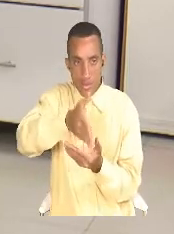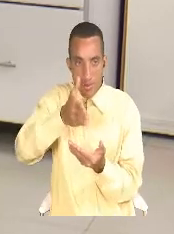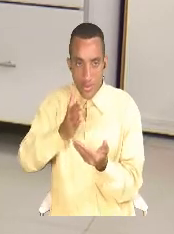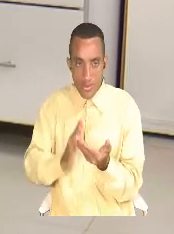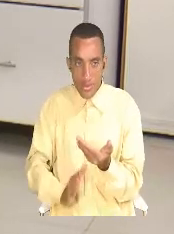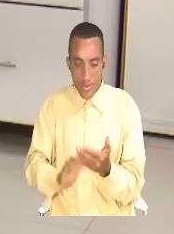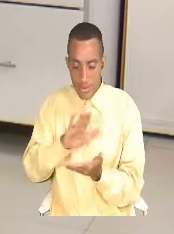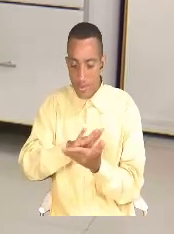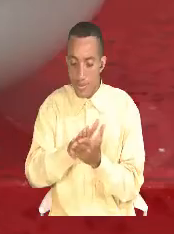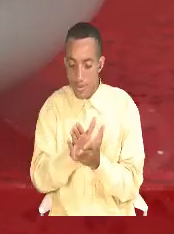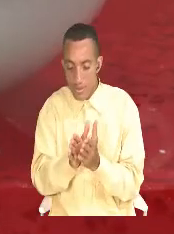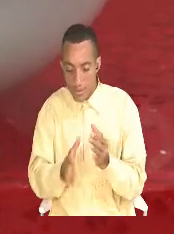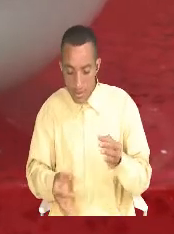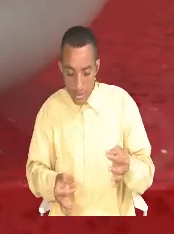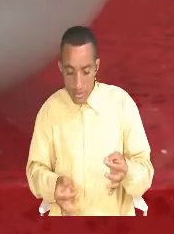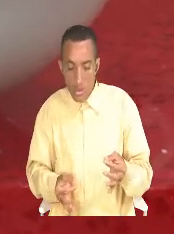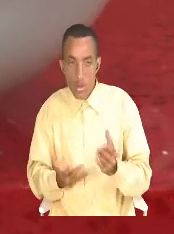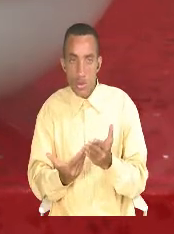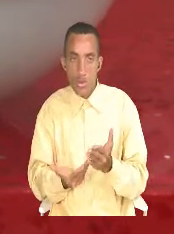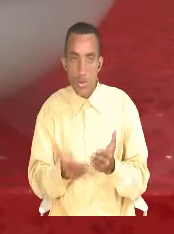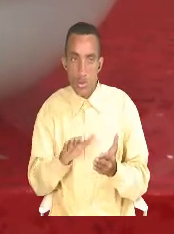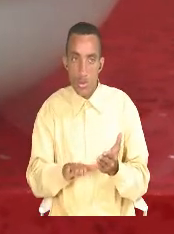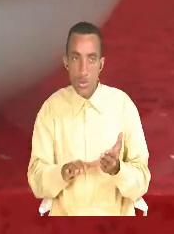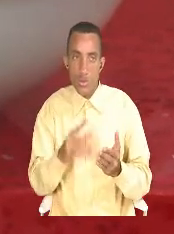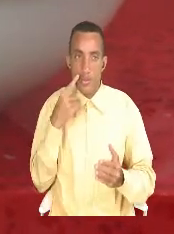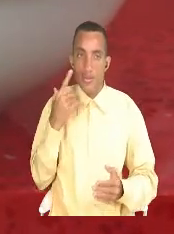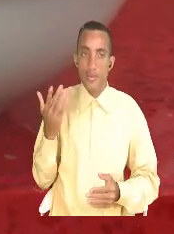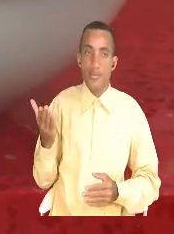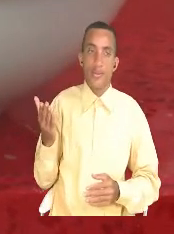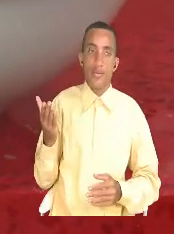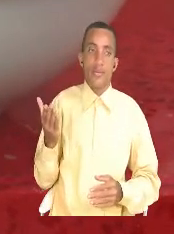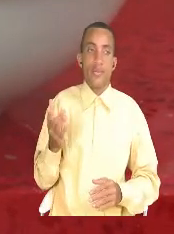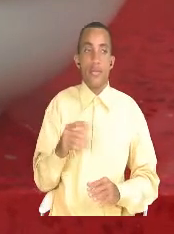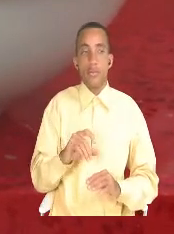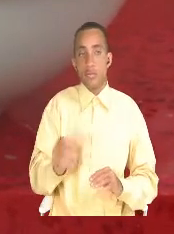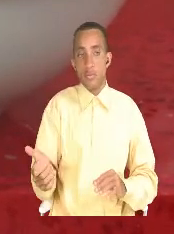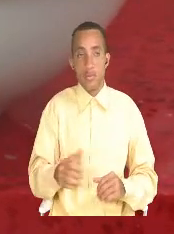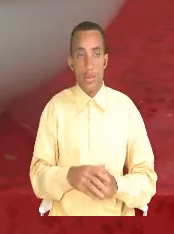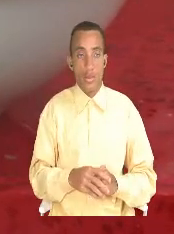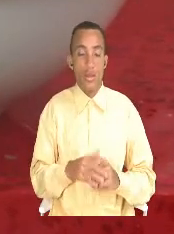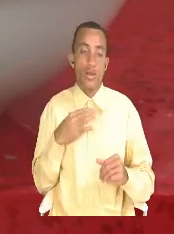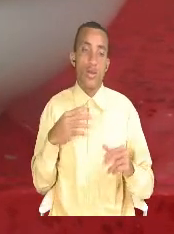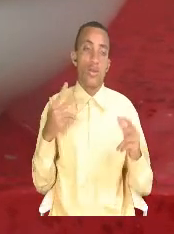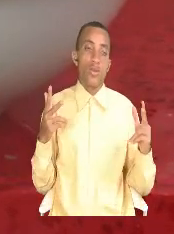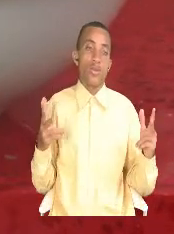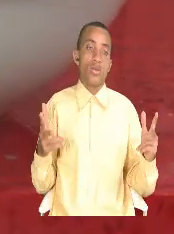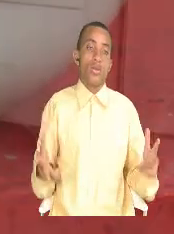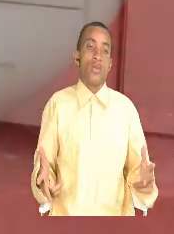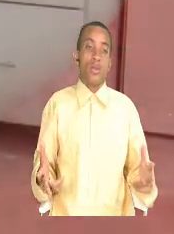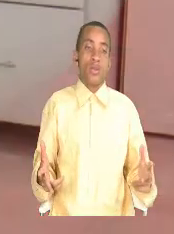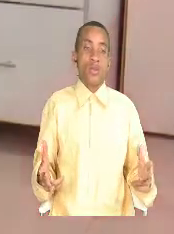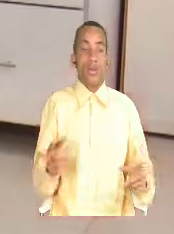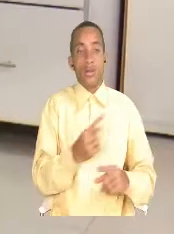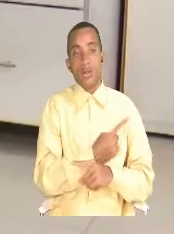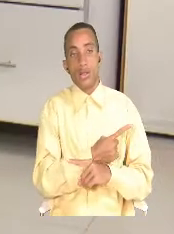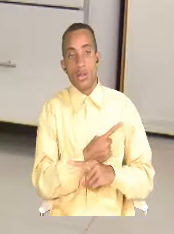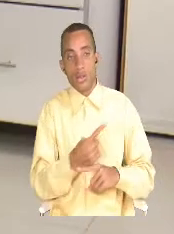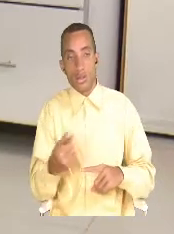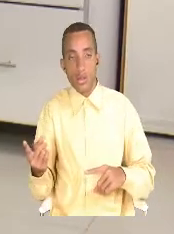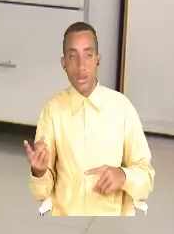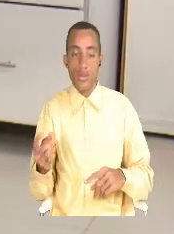miércoles, fin de semana en este caso, por ser Semana Santa, vamos a descansar, vamos a dedicarle el resto de semana a nuestro